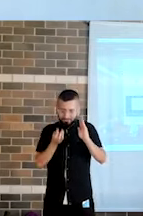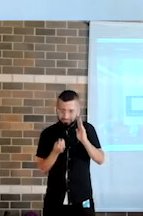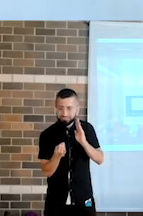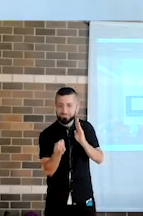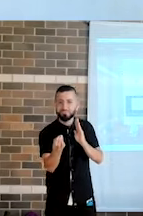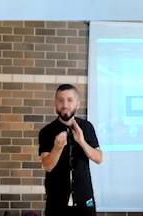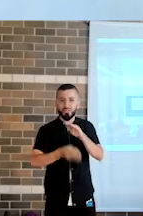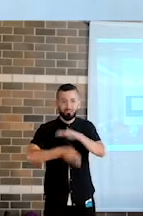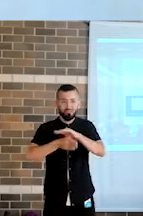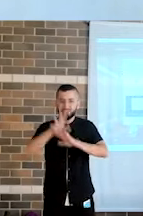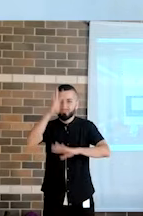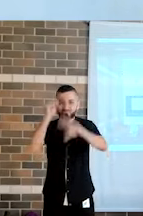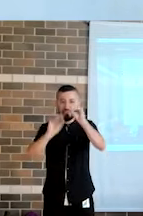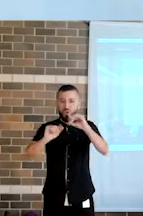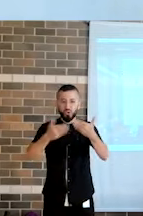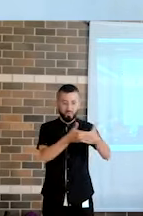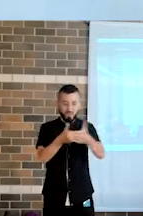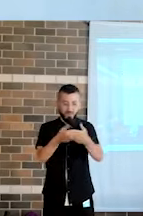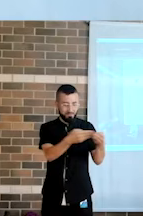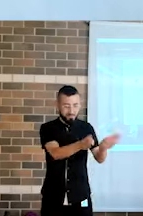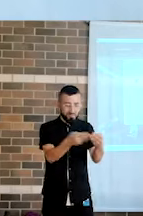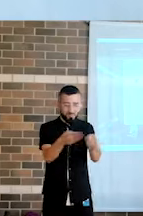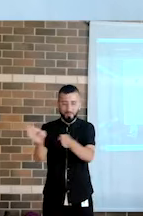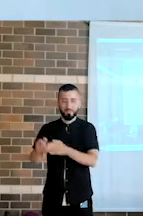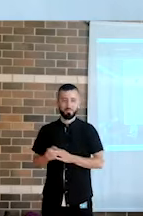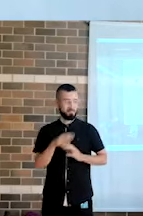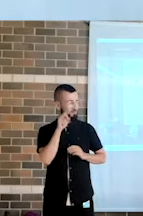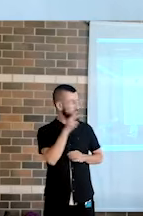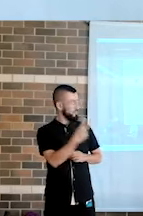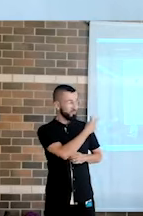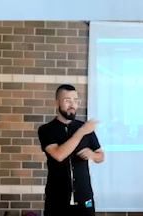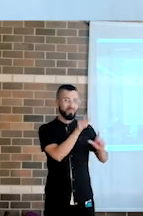e identificación de barreras. Entonces vamos a analizar los videos.